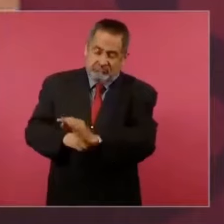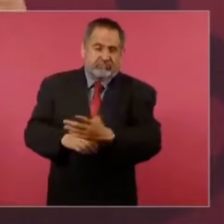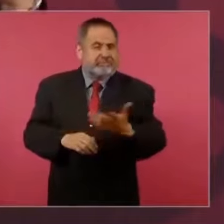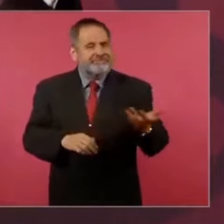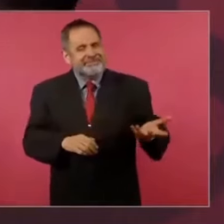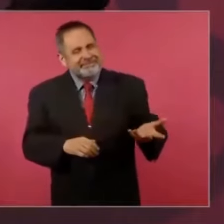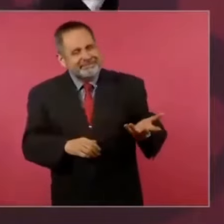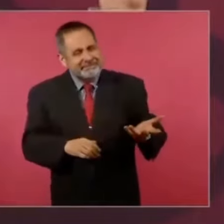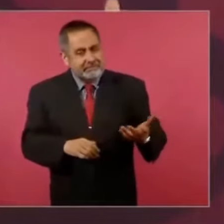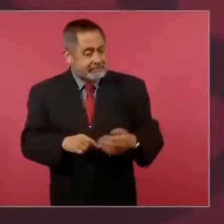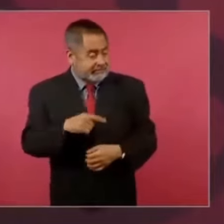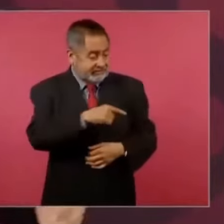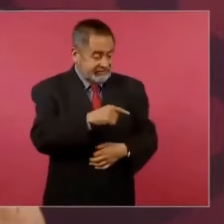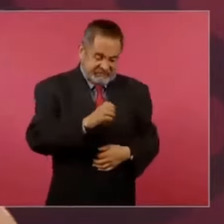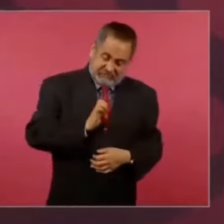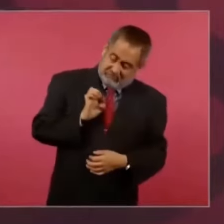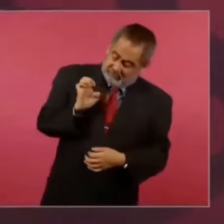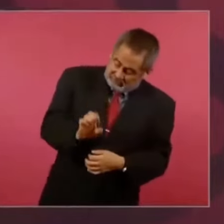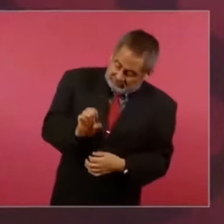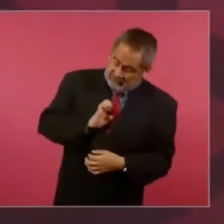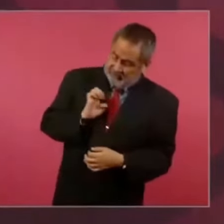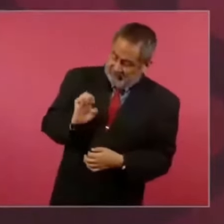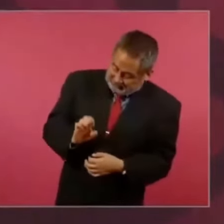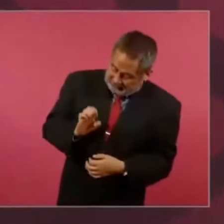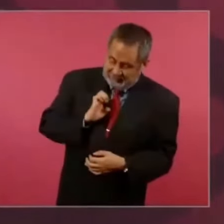Entonces, esos odios